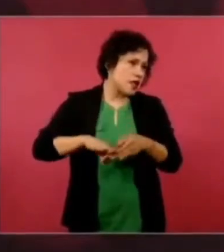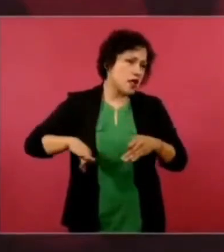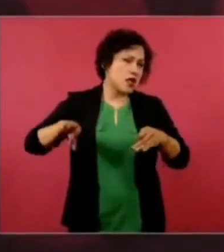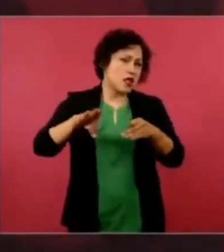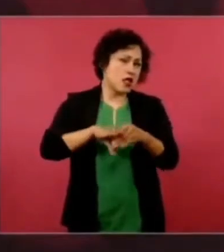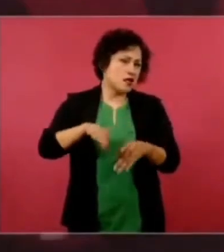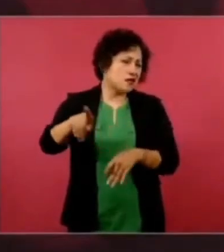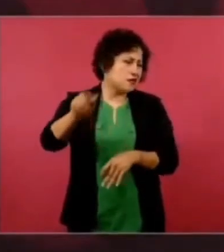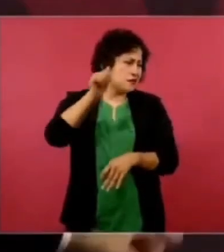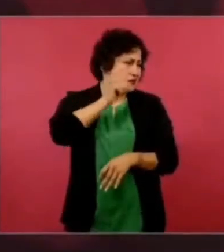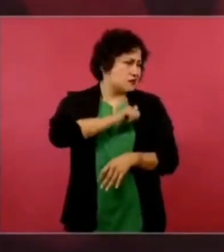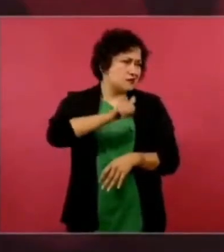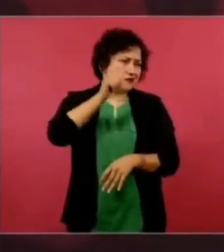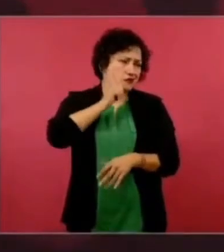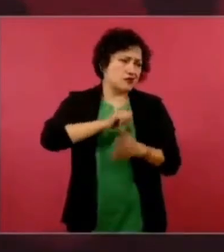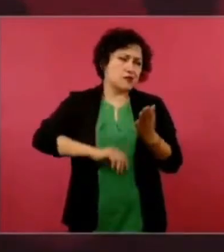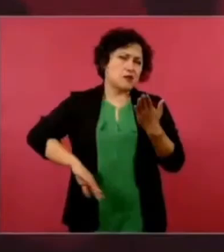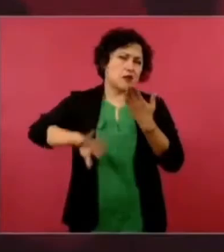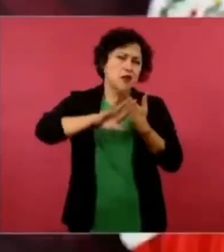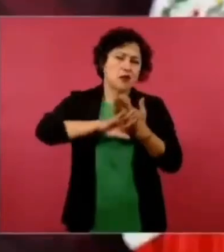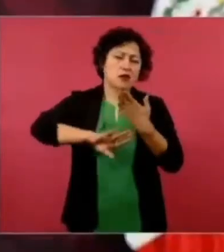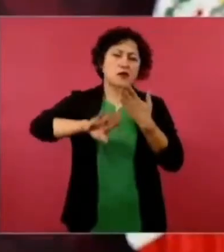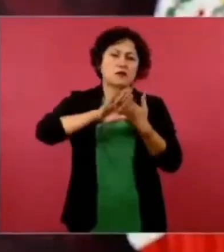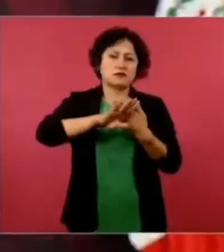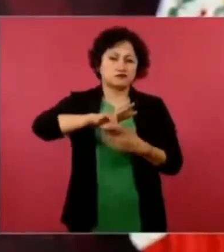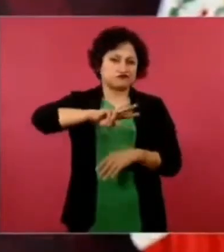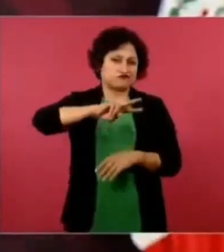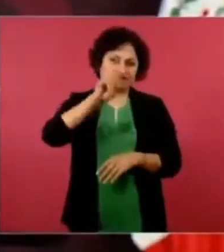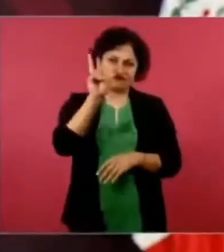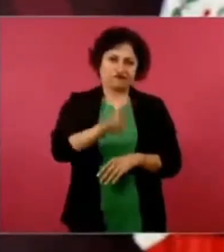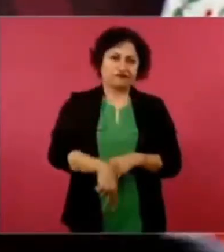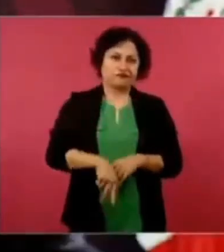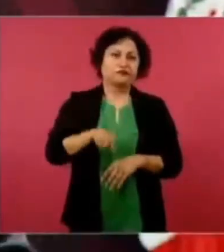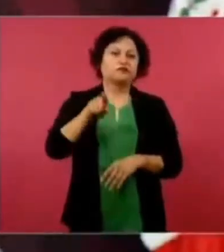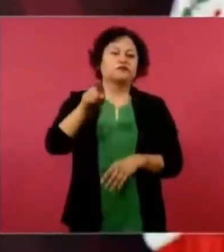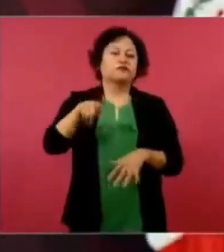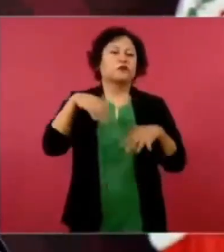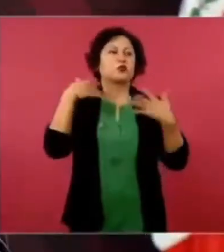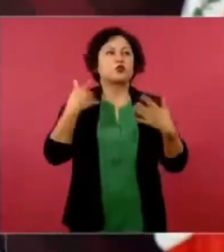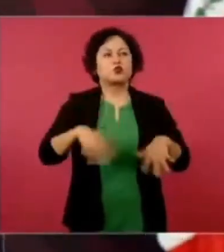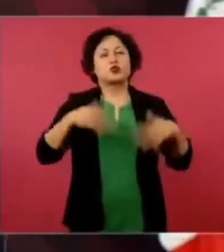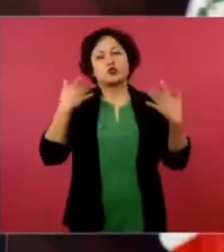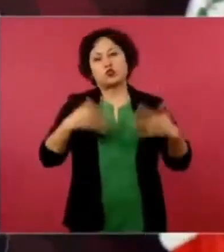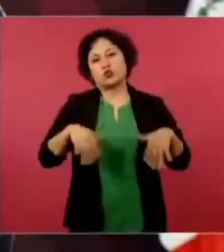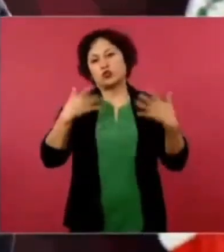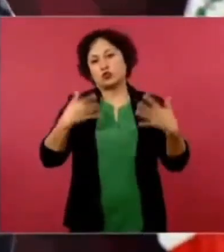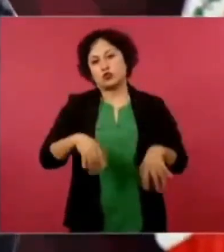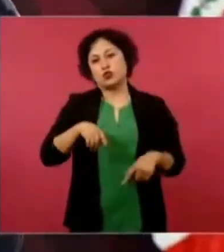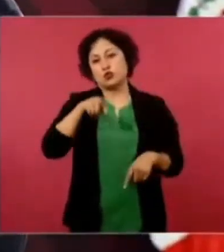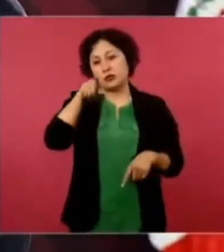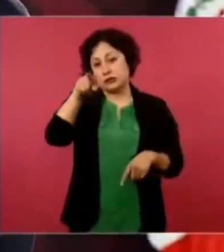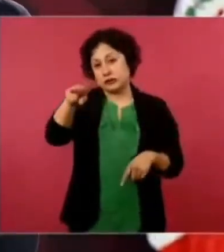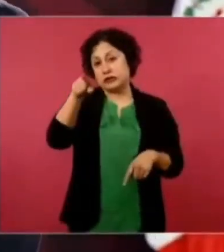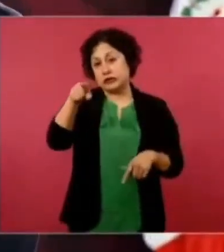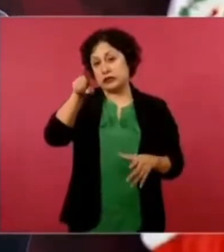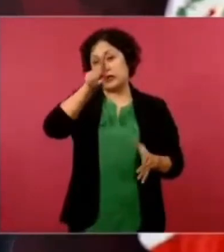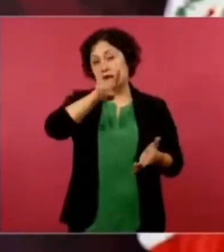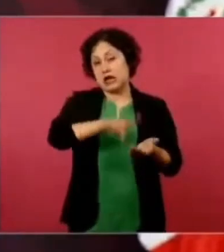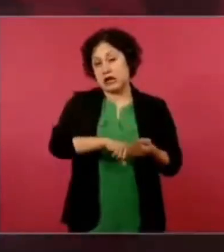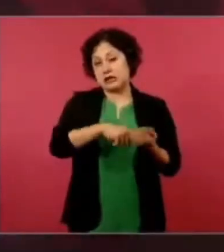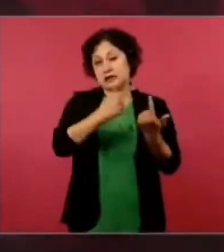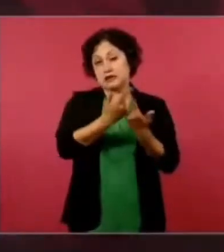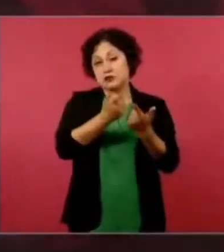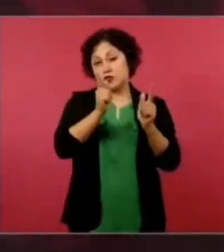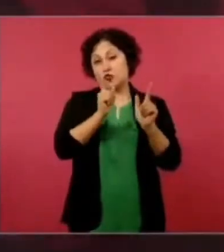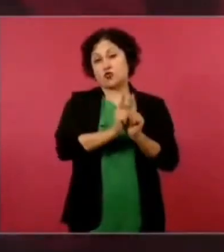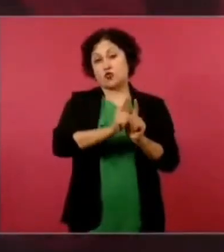que sin duda es un destacadísimo integrante del movimiento conservador en